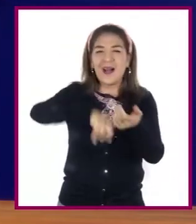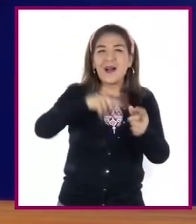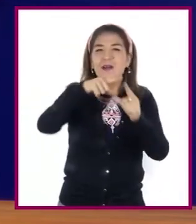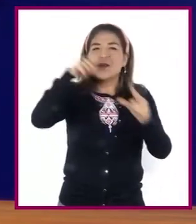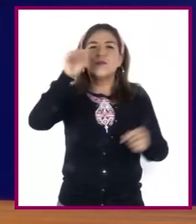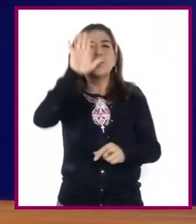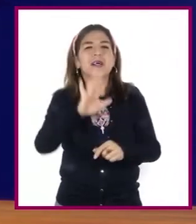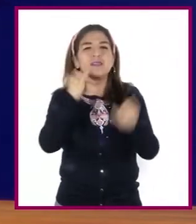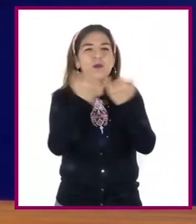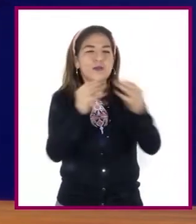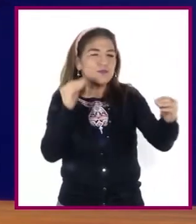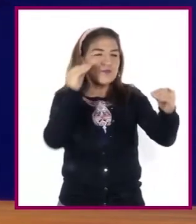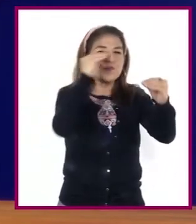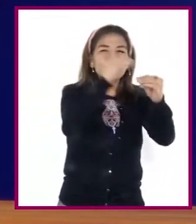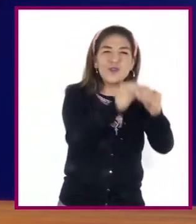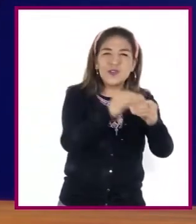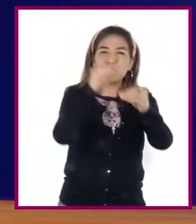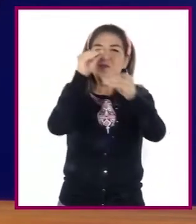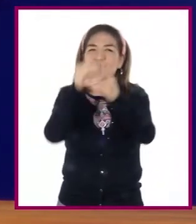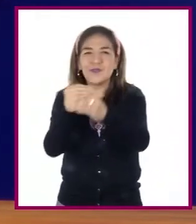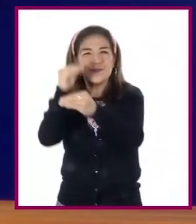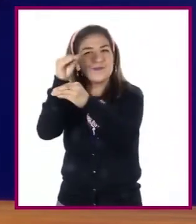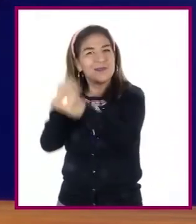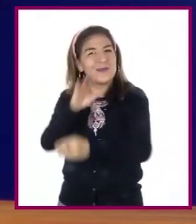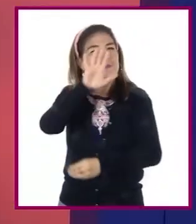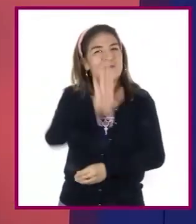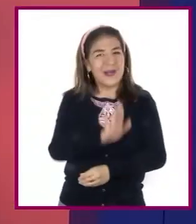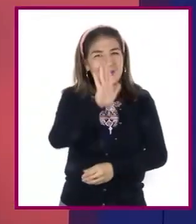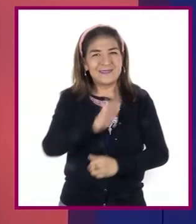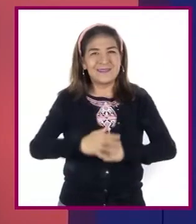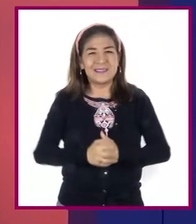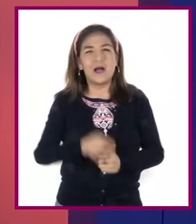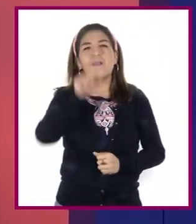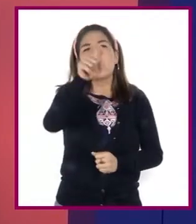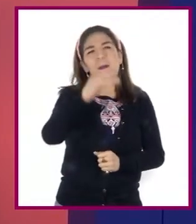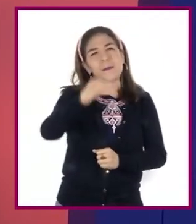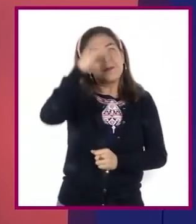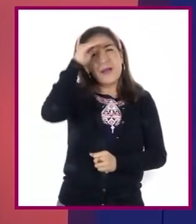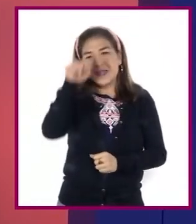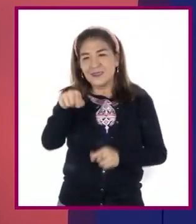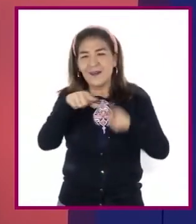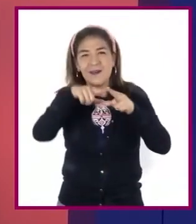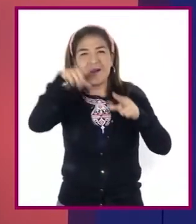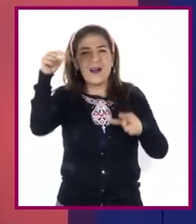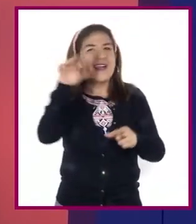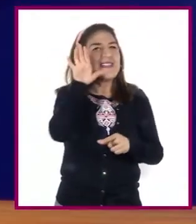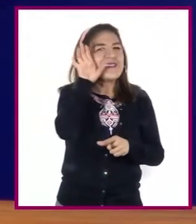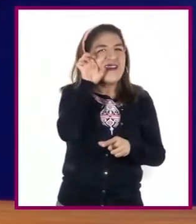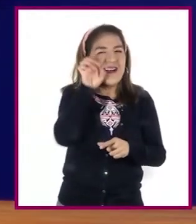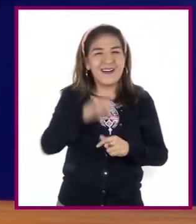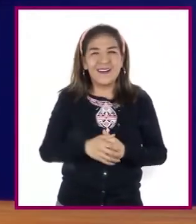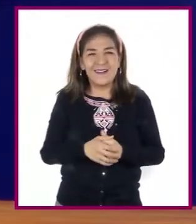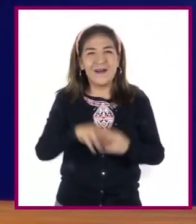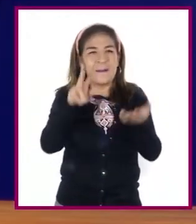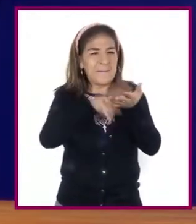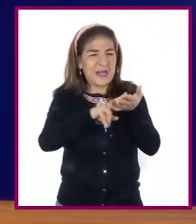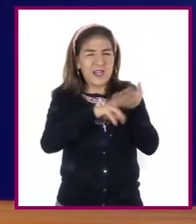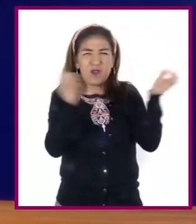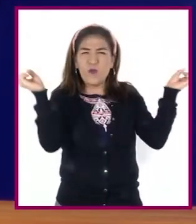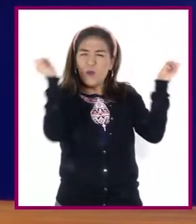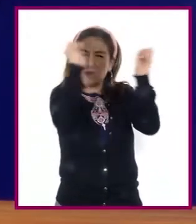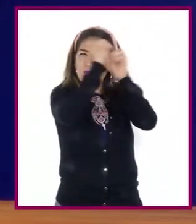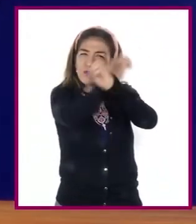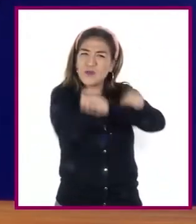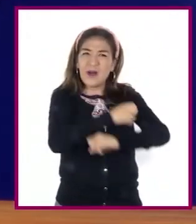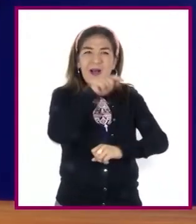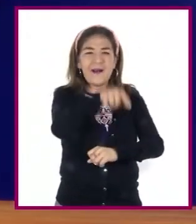las hubiera besado una por una. Piensen en esas hojas de naranjo, de verde muy oscuro, que